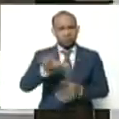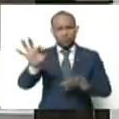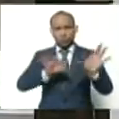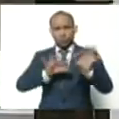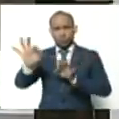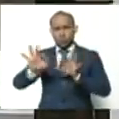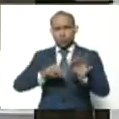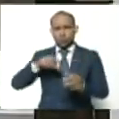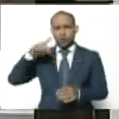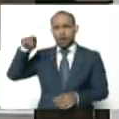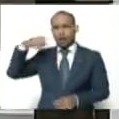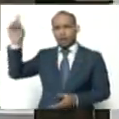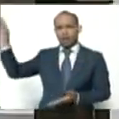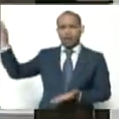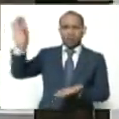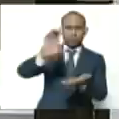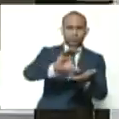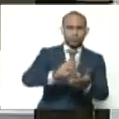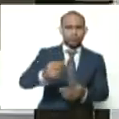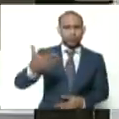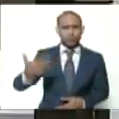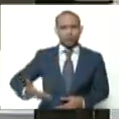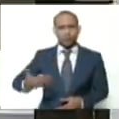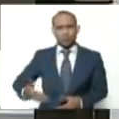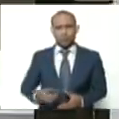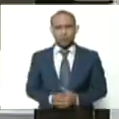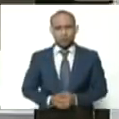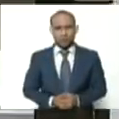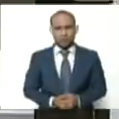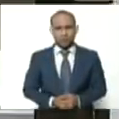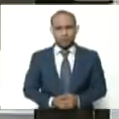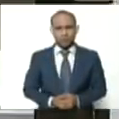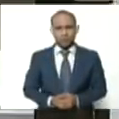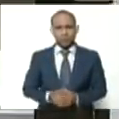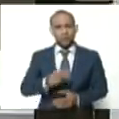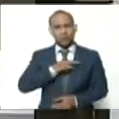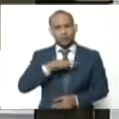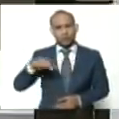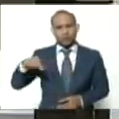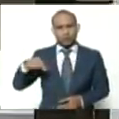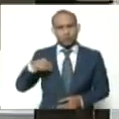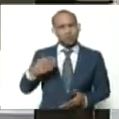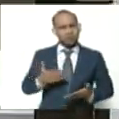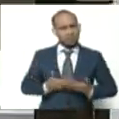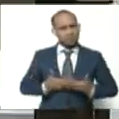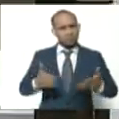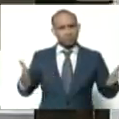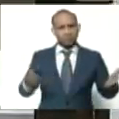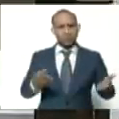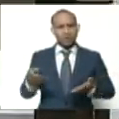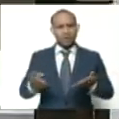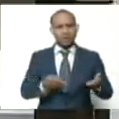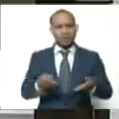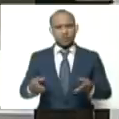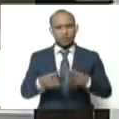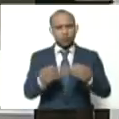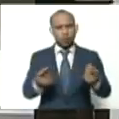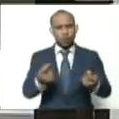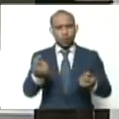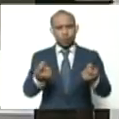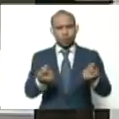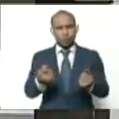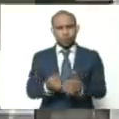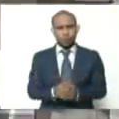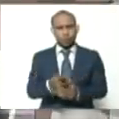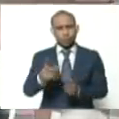inversiones extranjeras. Mucha importancia tiene. Y nosotros nos ponemos al servicio, todo el equipo económico, para que esta